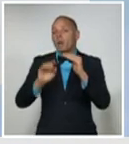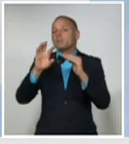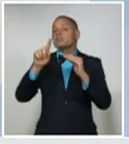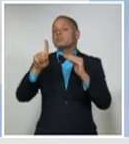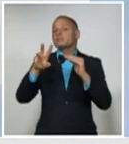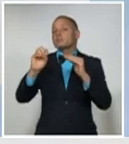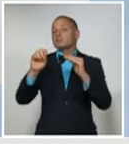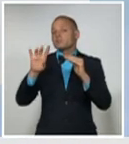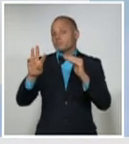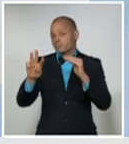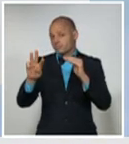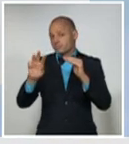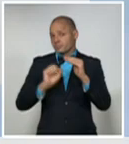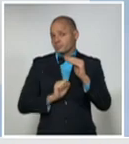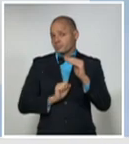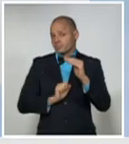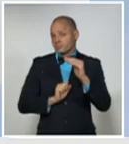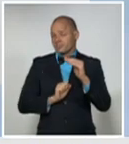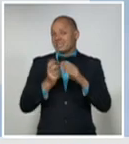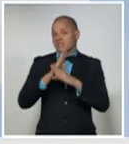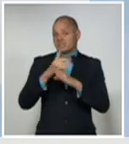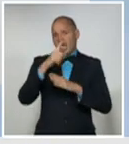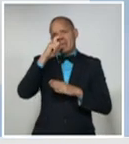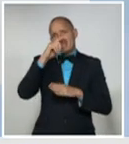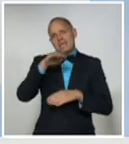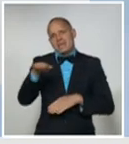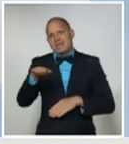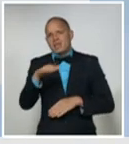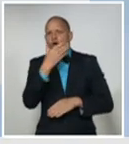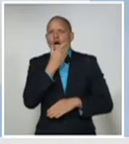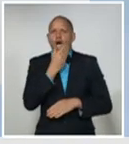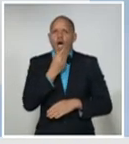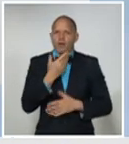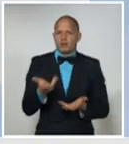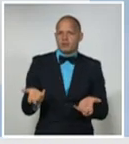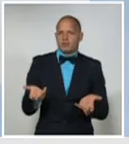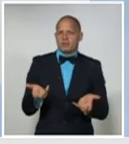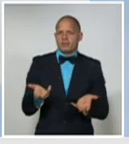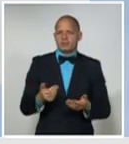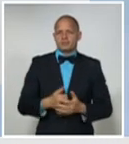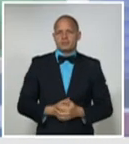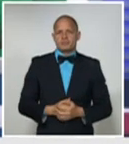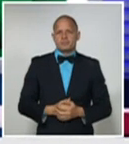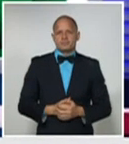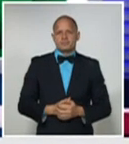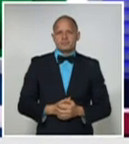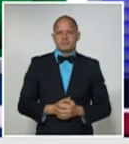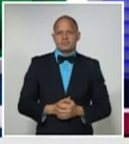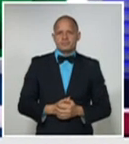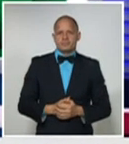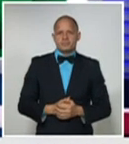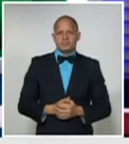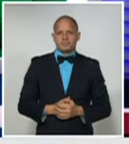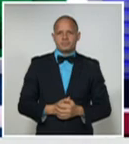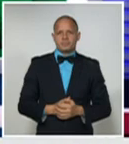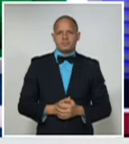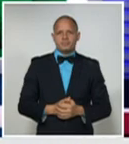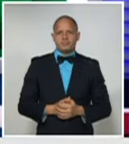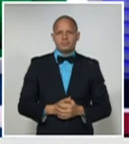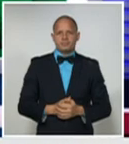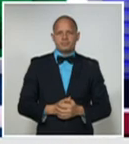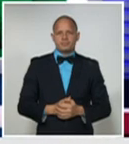18 años y menos, es el 10,8% de los diagnosticados. Importante